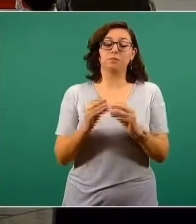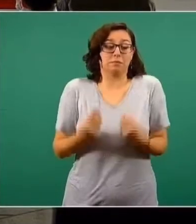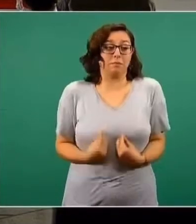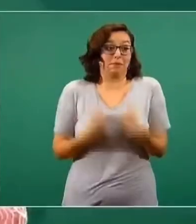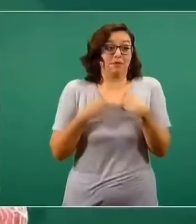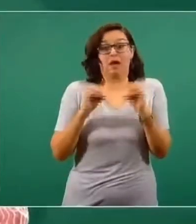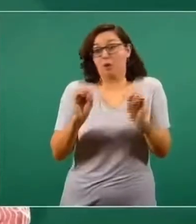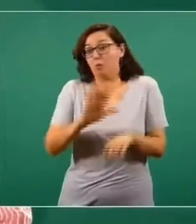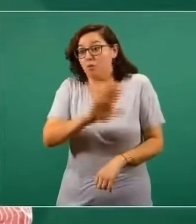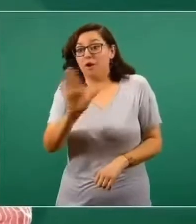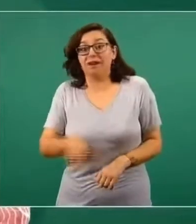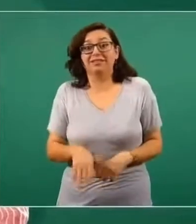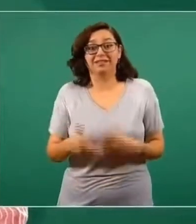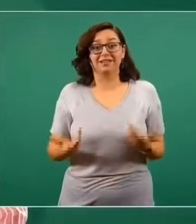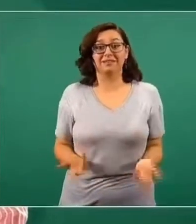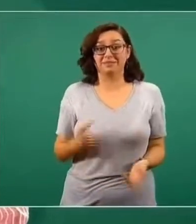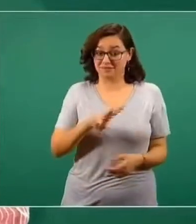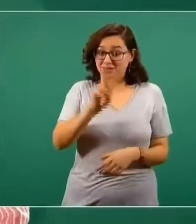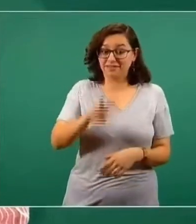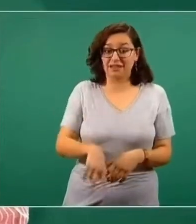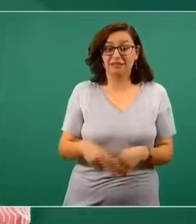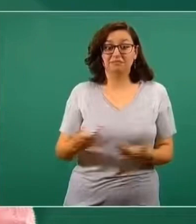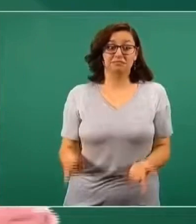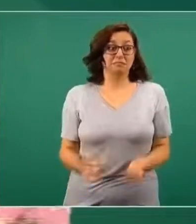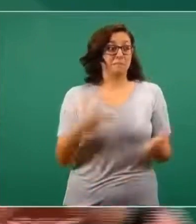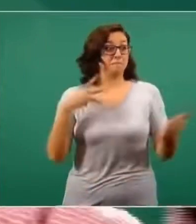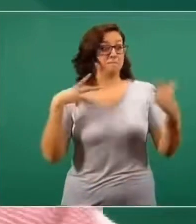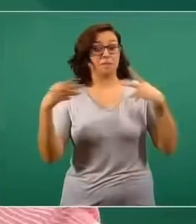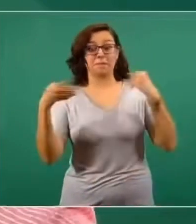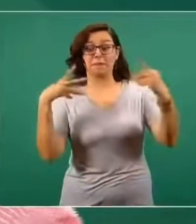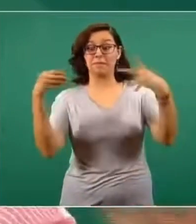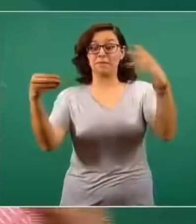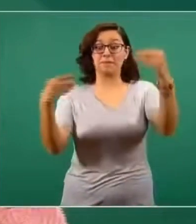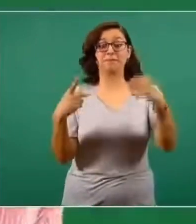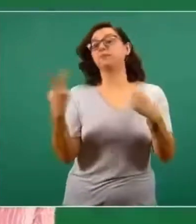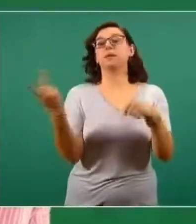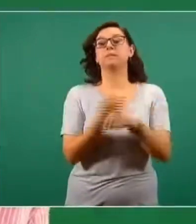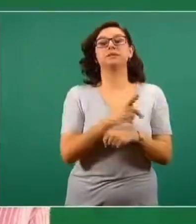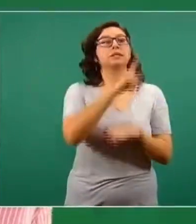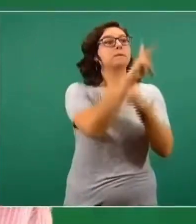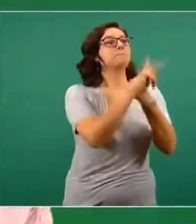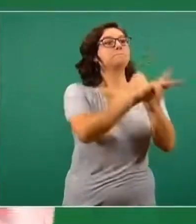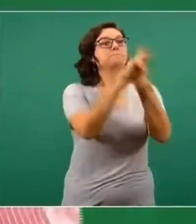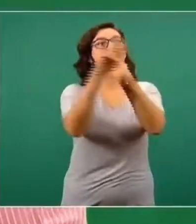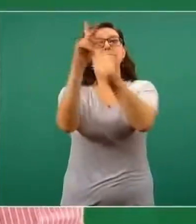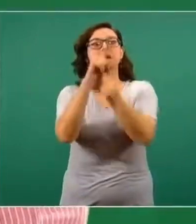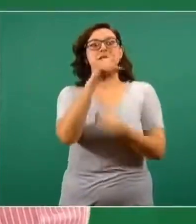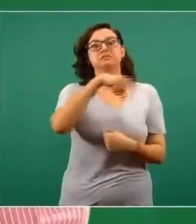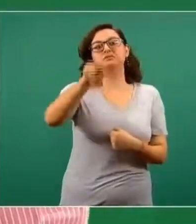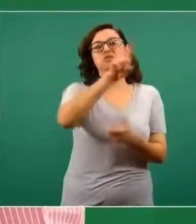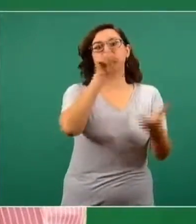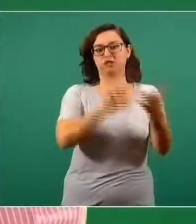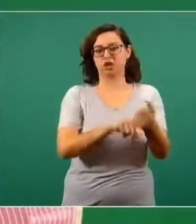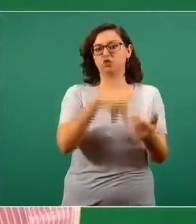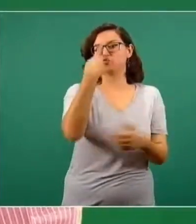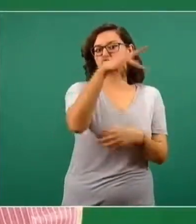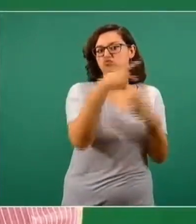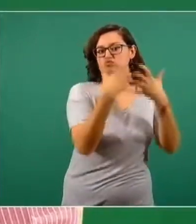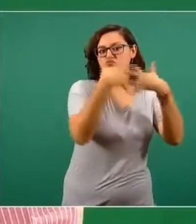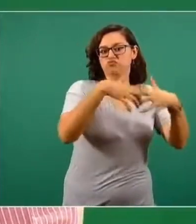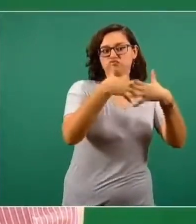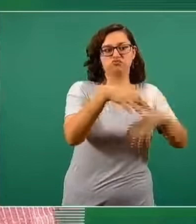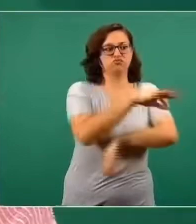de vida o muerte. Cuando vemos una pandemia, todos los países que producen vacuna concentran la vacuna para sus